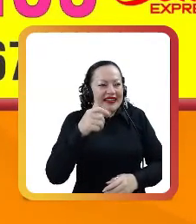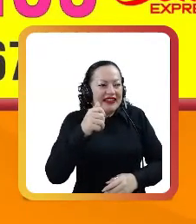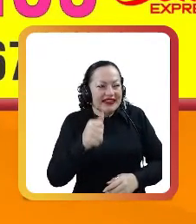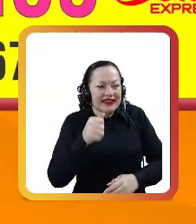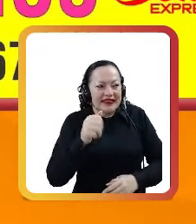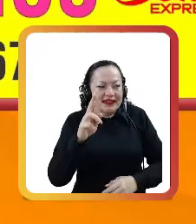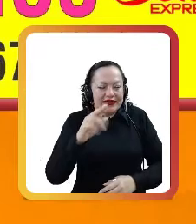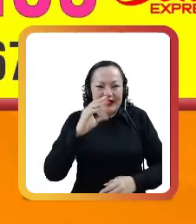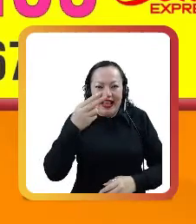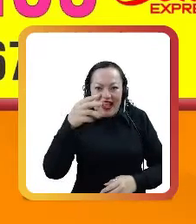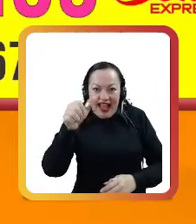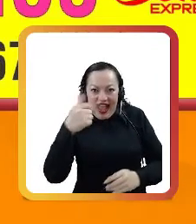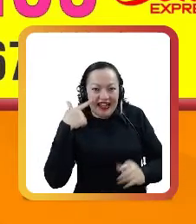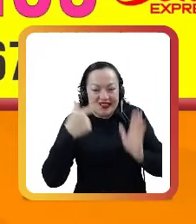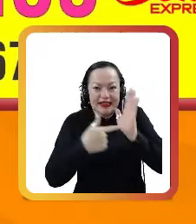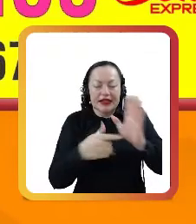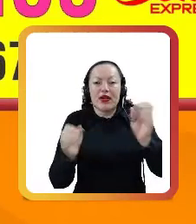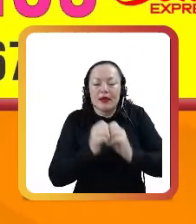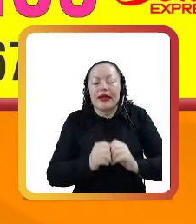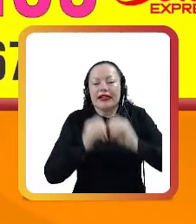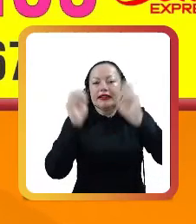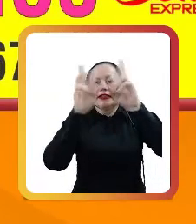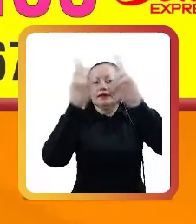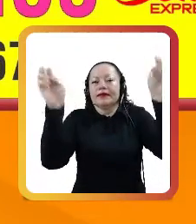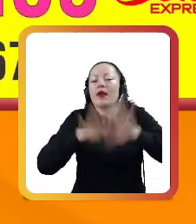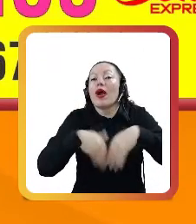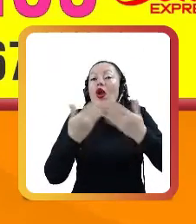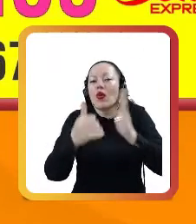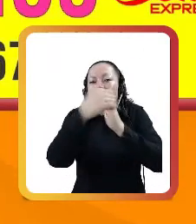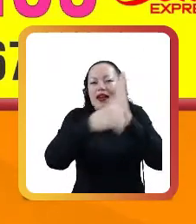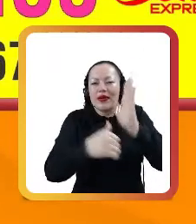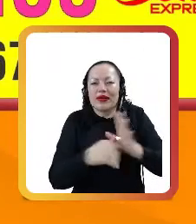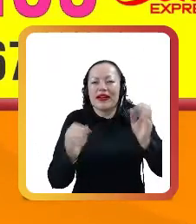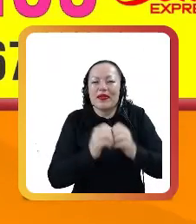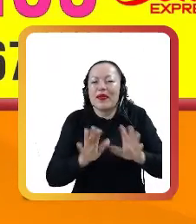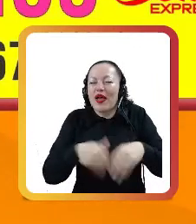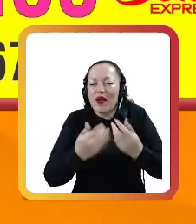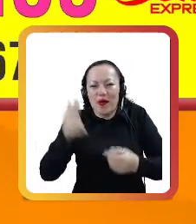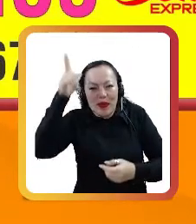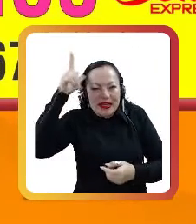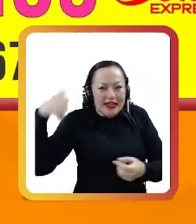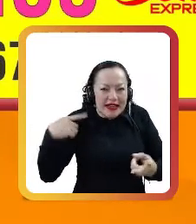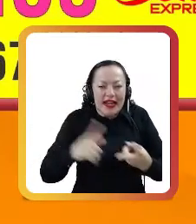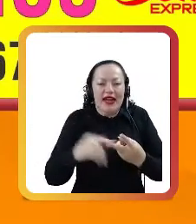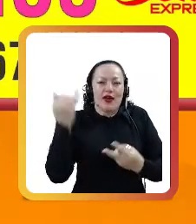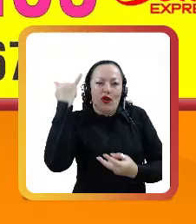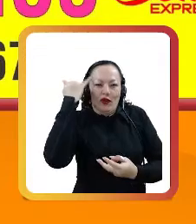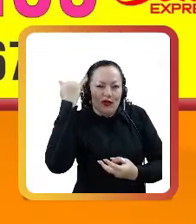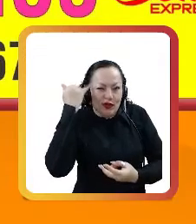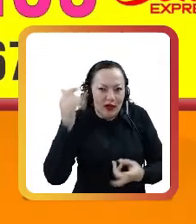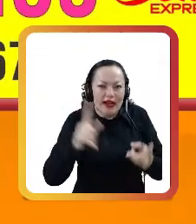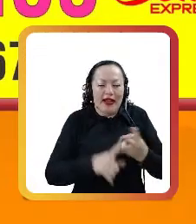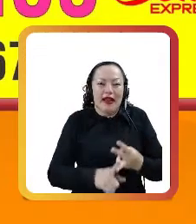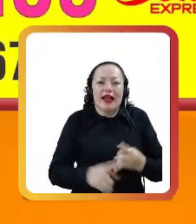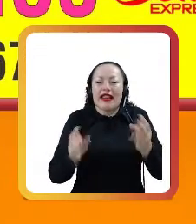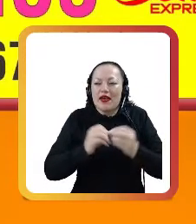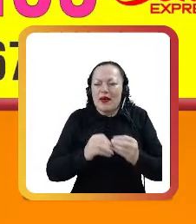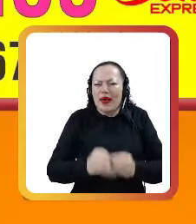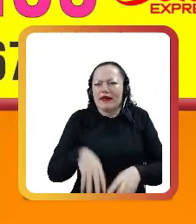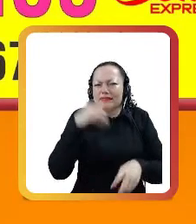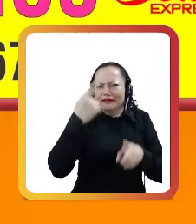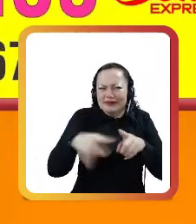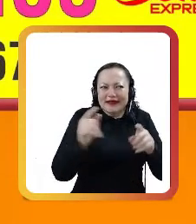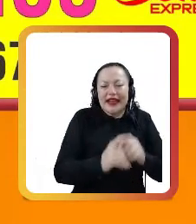del programa Mañaneando, donde aparezca de pronto Laurita ahí en pantalla, o aparezca Jonales, o aparezca el logo de